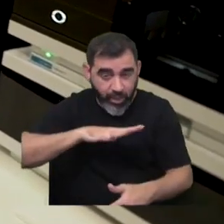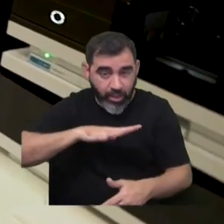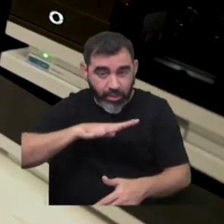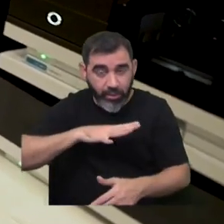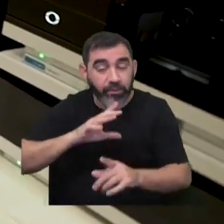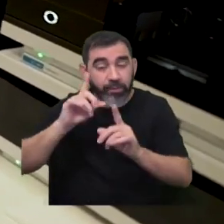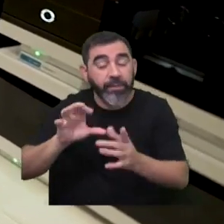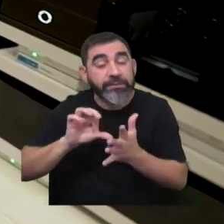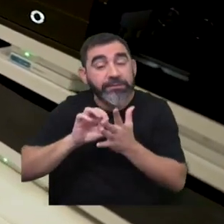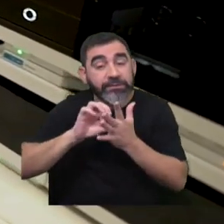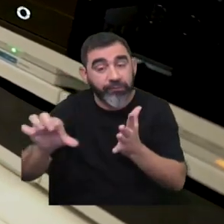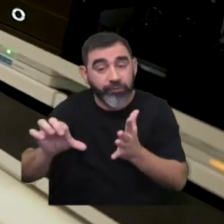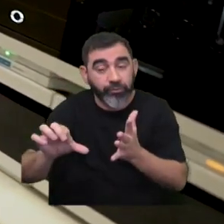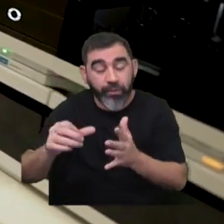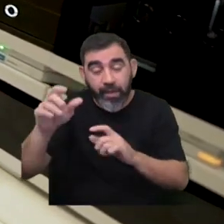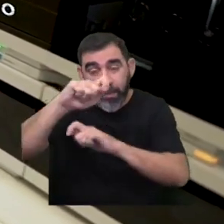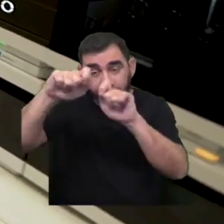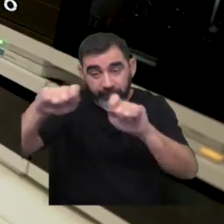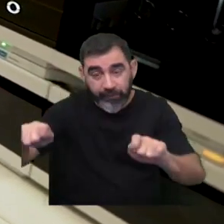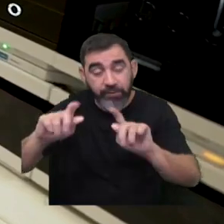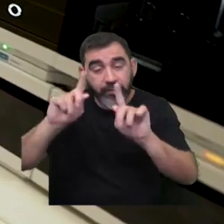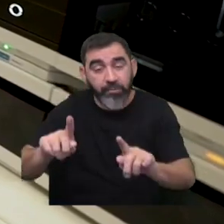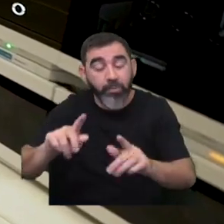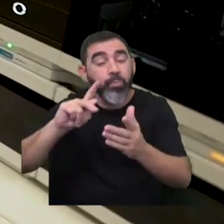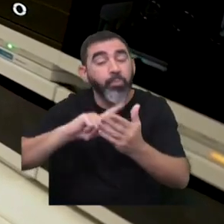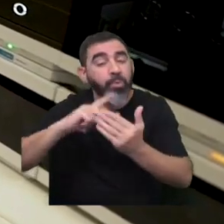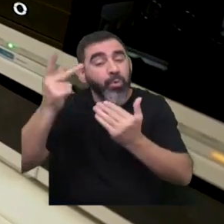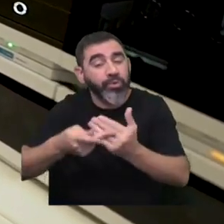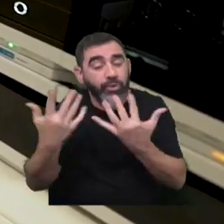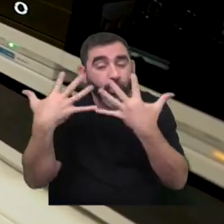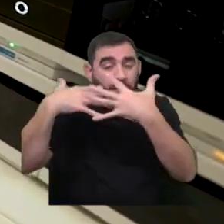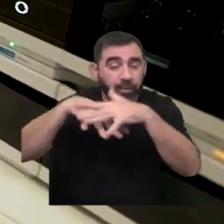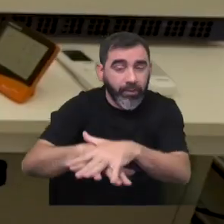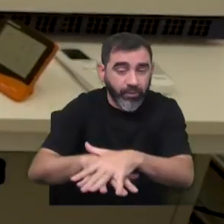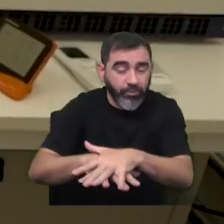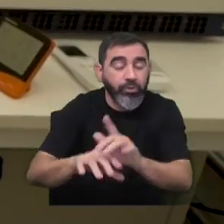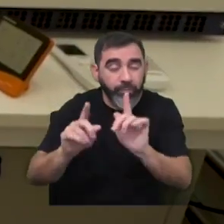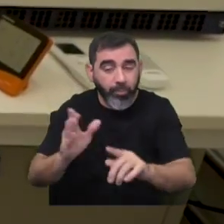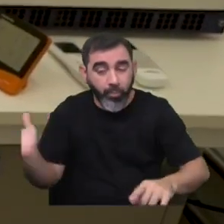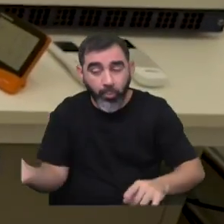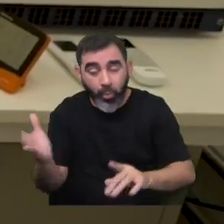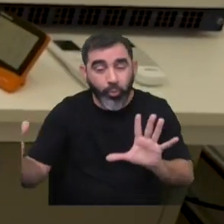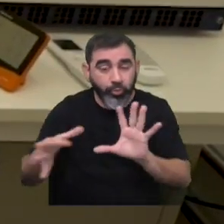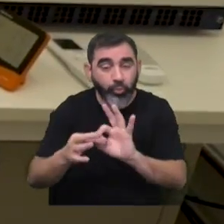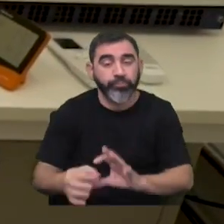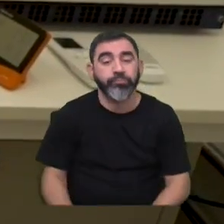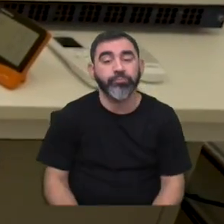también está al servicio no solo de las tesis, sino de esos proyectos integrativos que hacemos con el sector productivo.